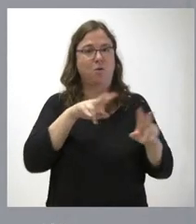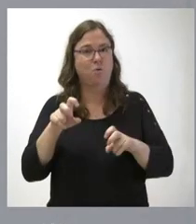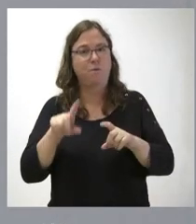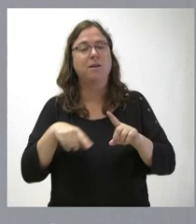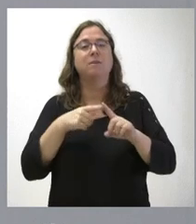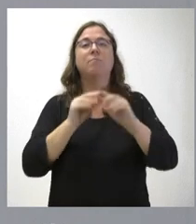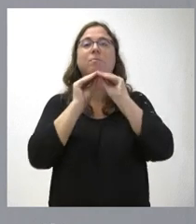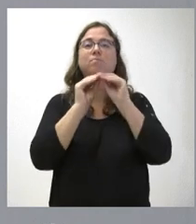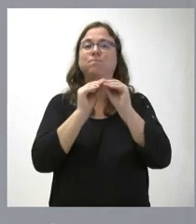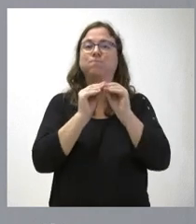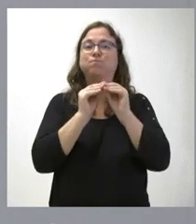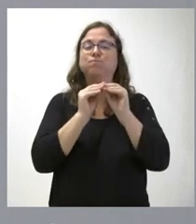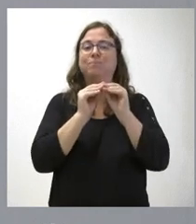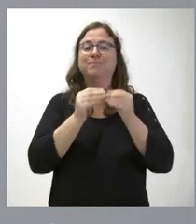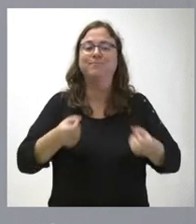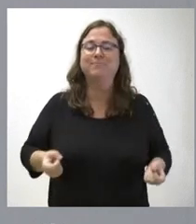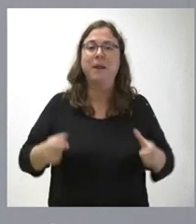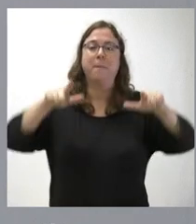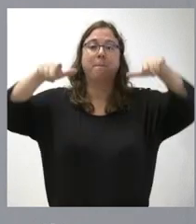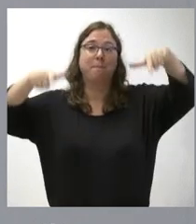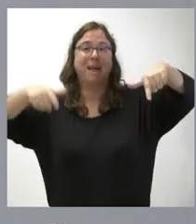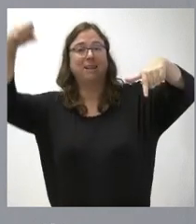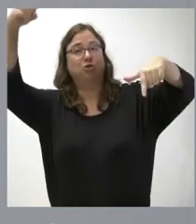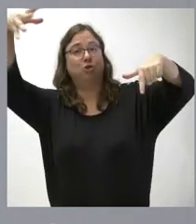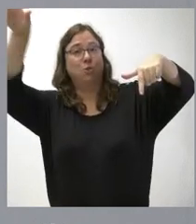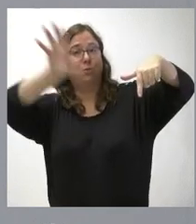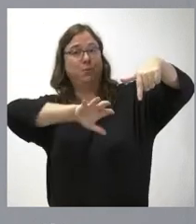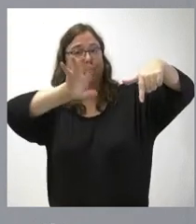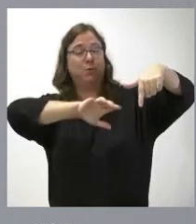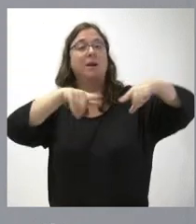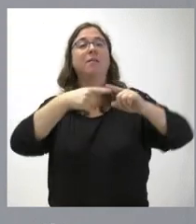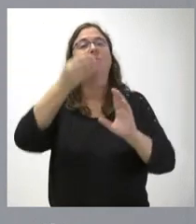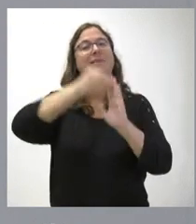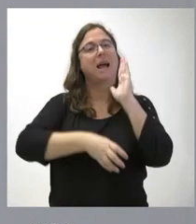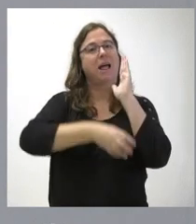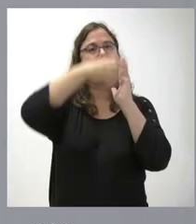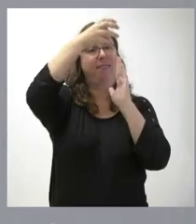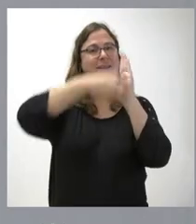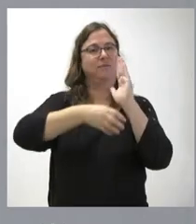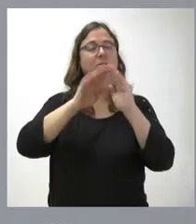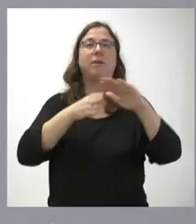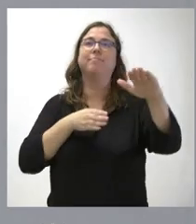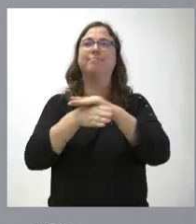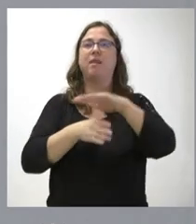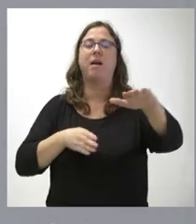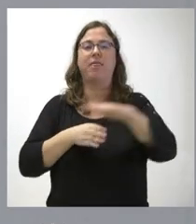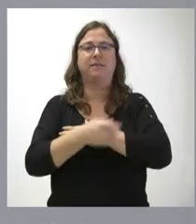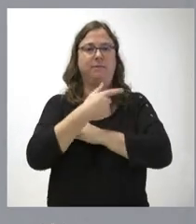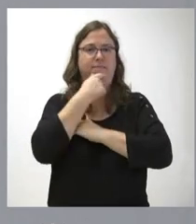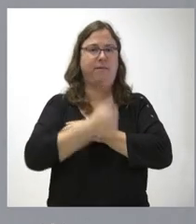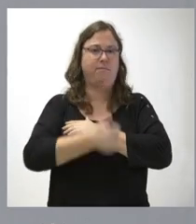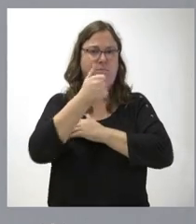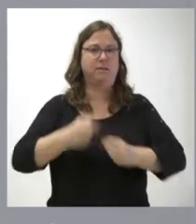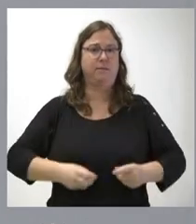establecer el suministro de placas solares y se instalará un ascensor para que el inmueble sea más accesible está dentro de la